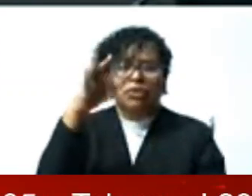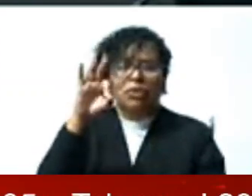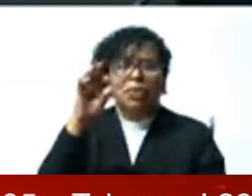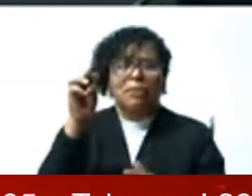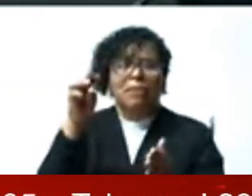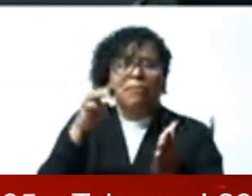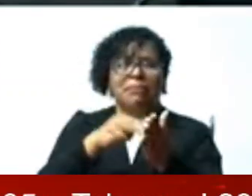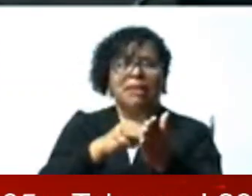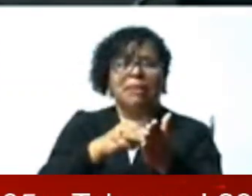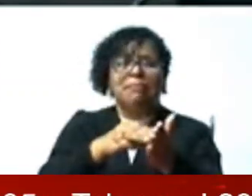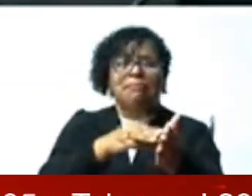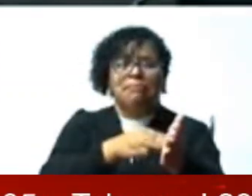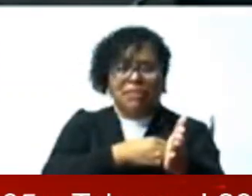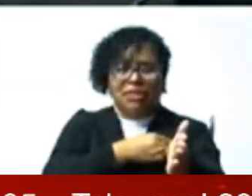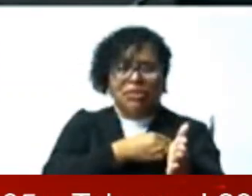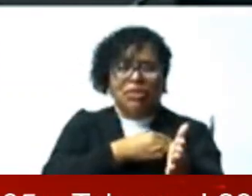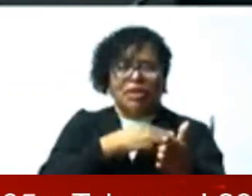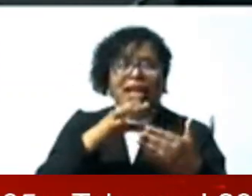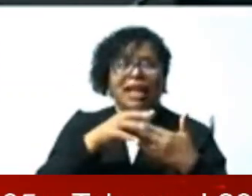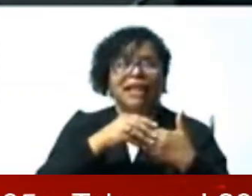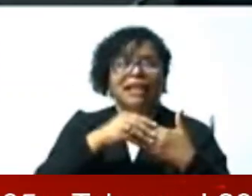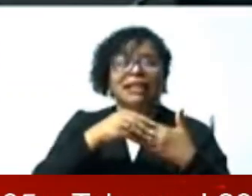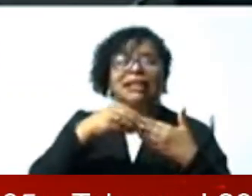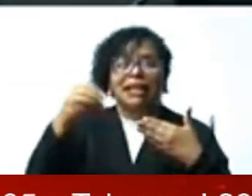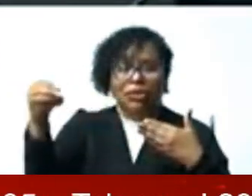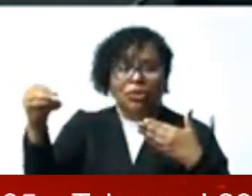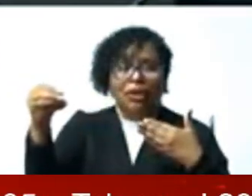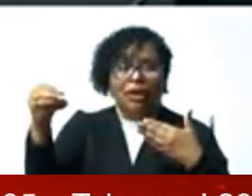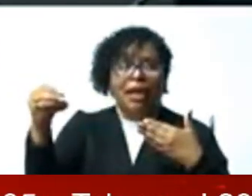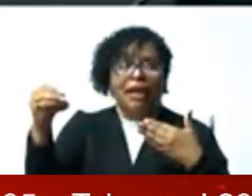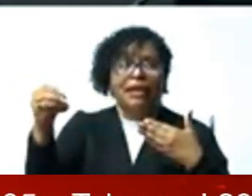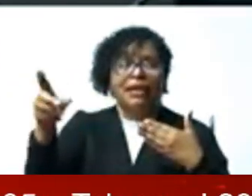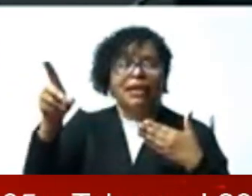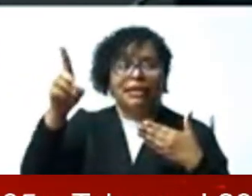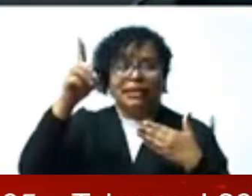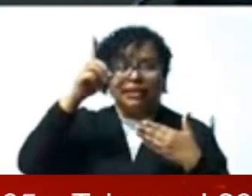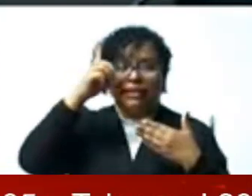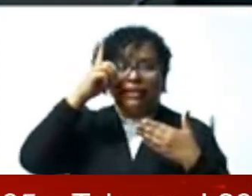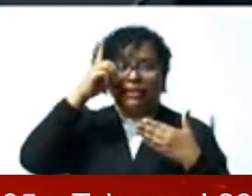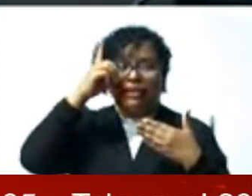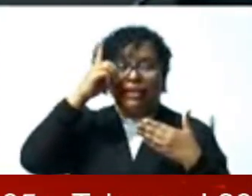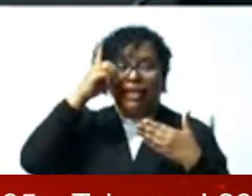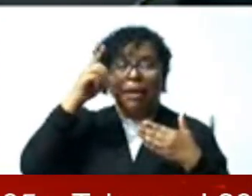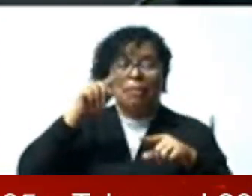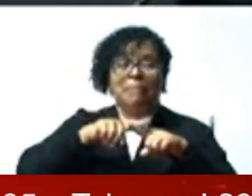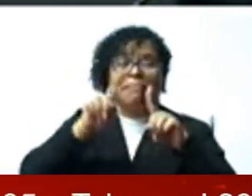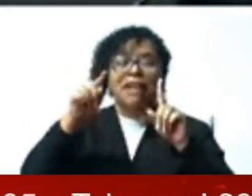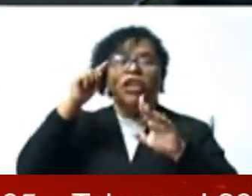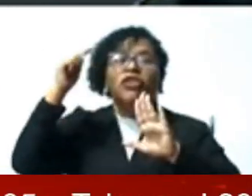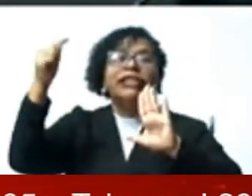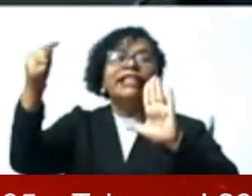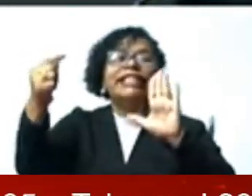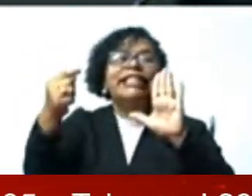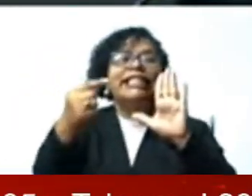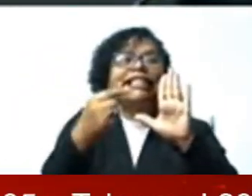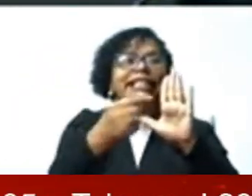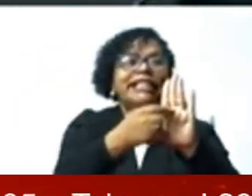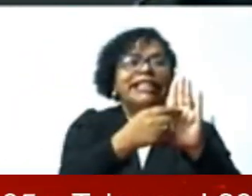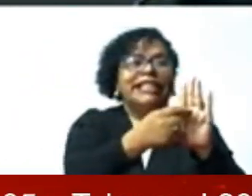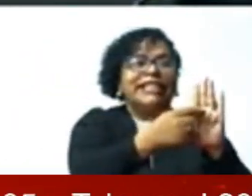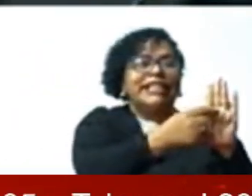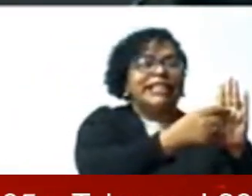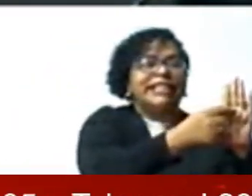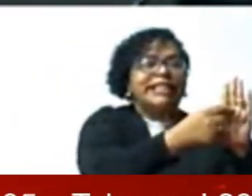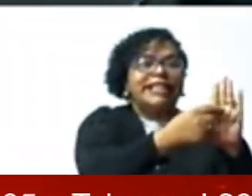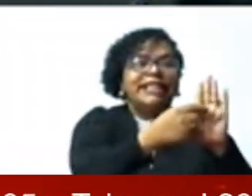19 mil millones de dólares tomó el presidente Danilo Medina Sánchez. Y ahí están la revolución escolar, la revolución